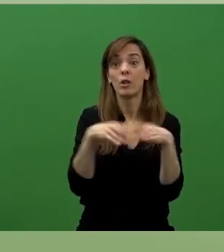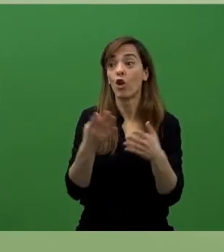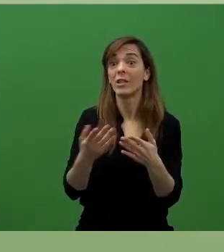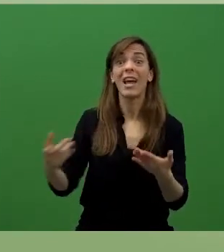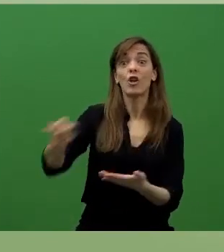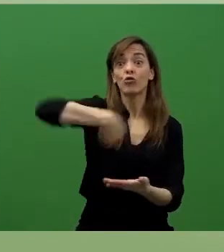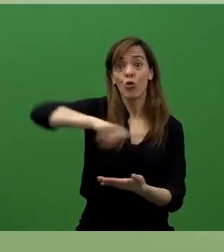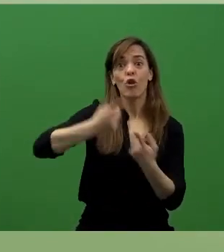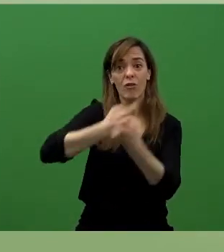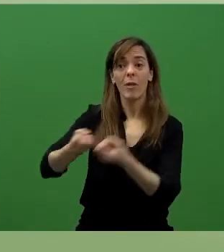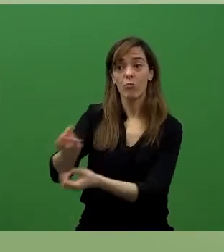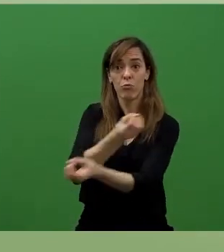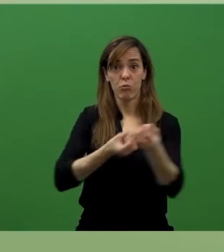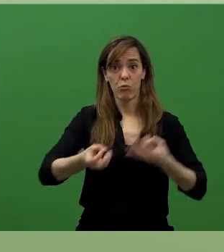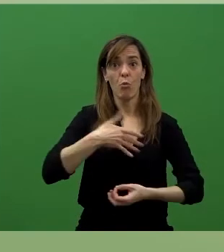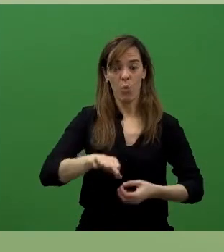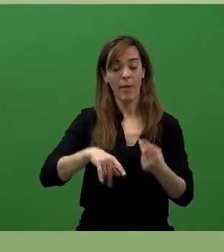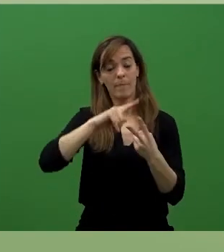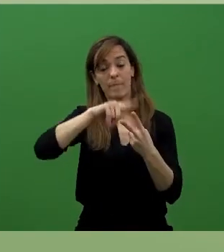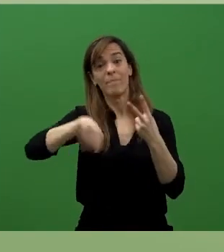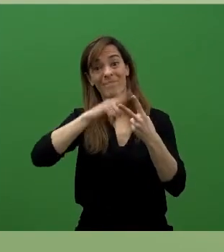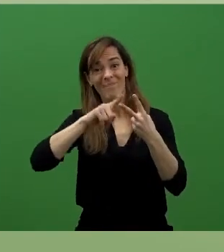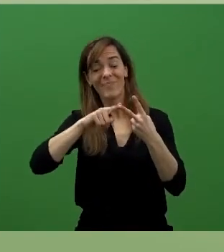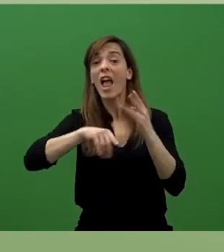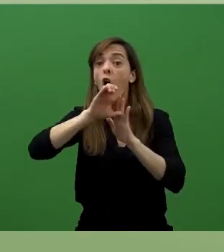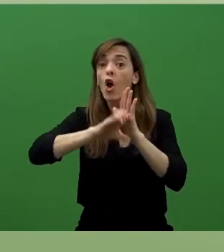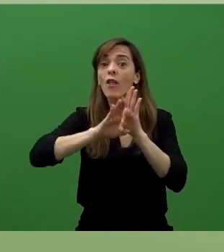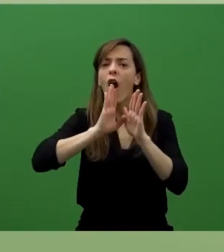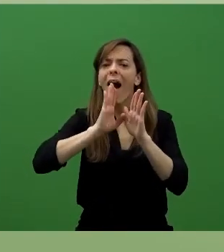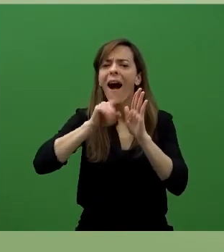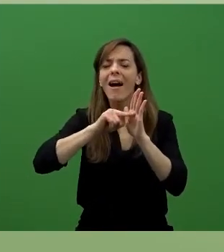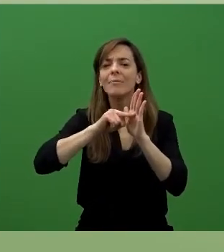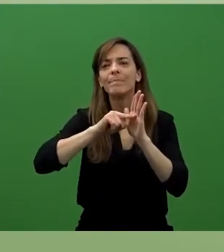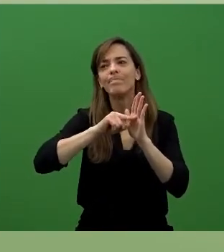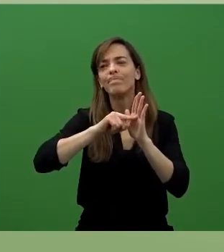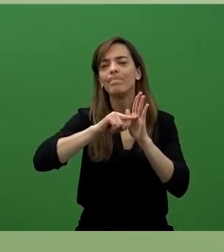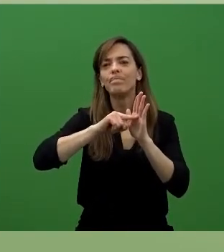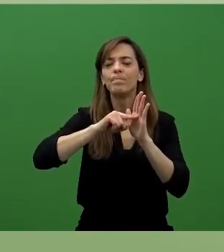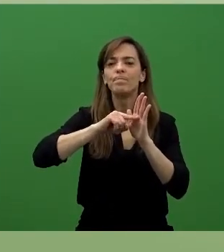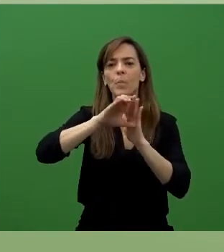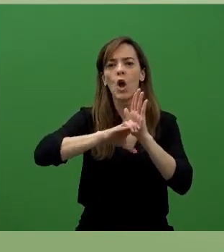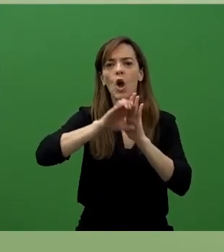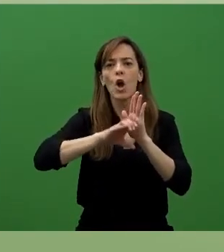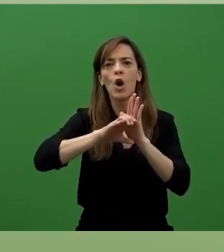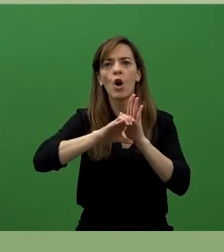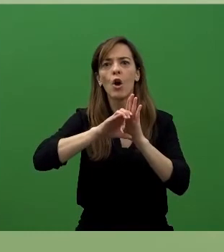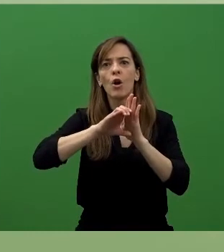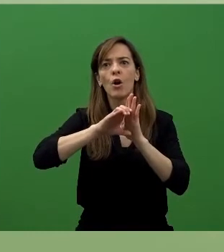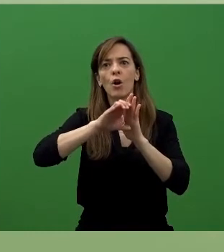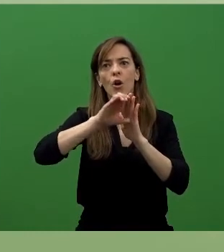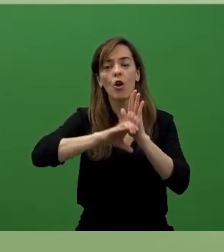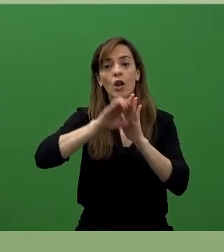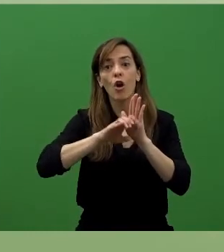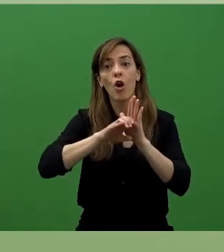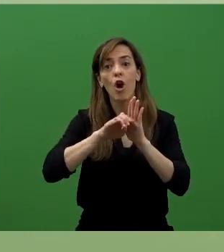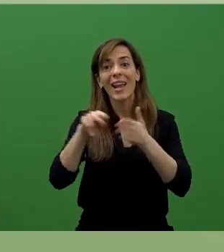información. Y la otra cosa importante es que es un código que es lo que llamamos leíble por ordenadores, es